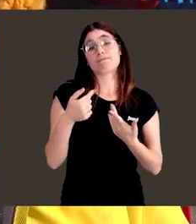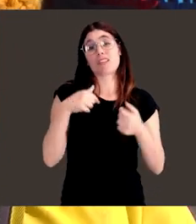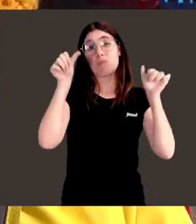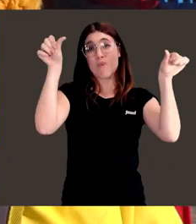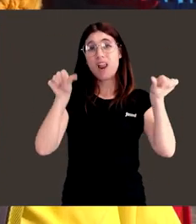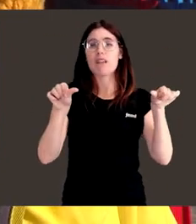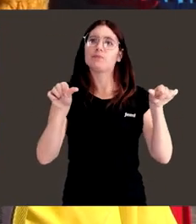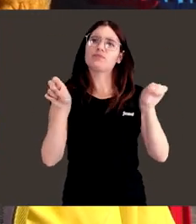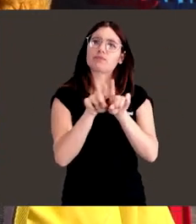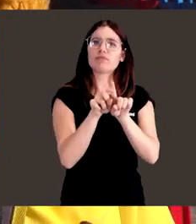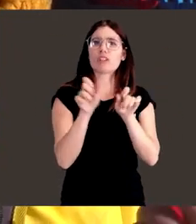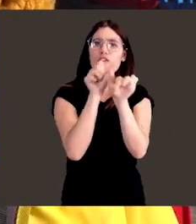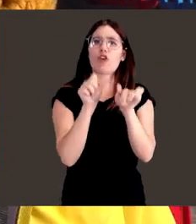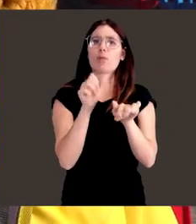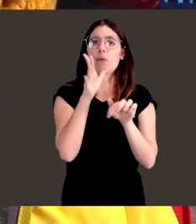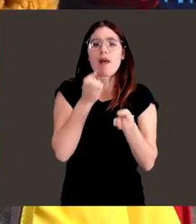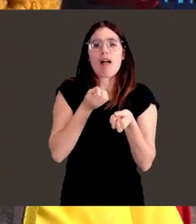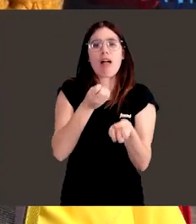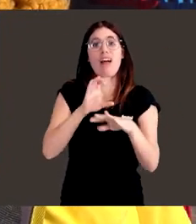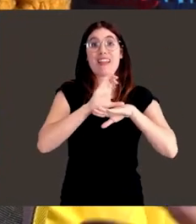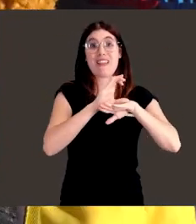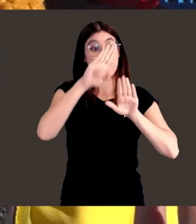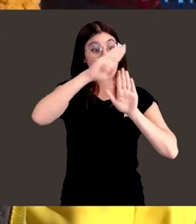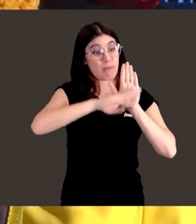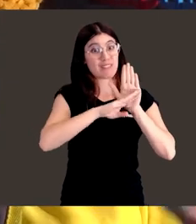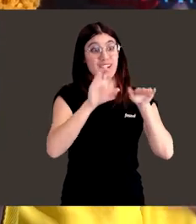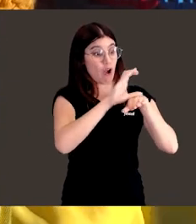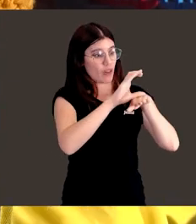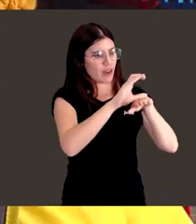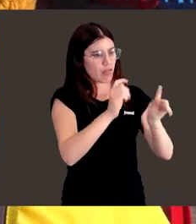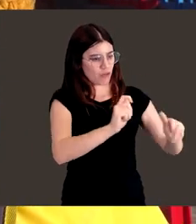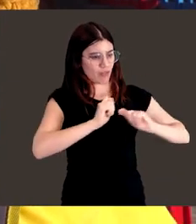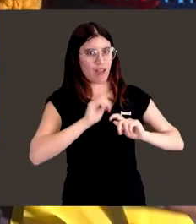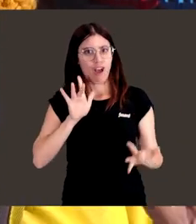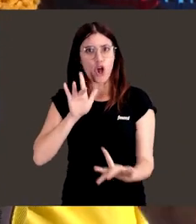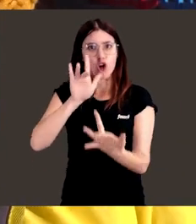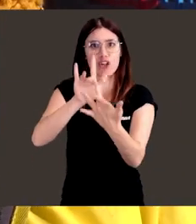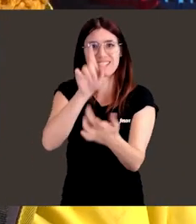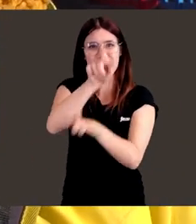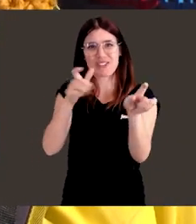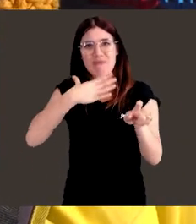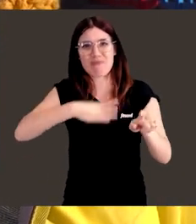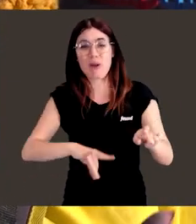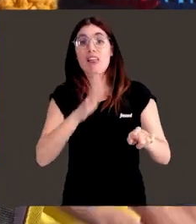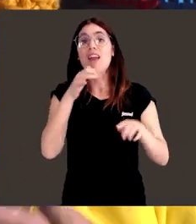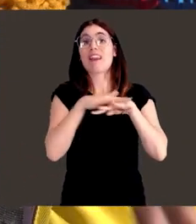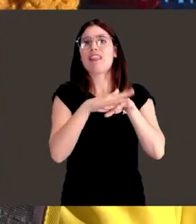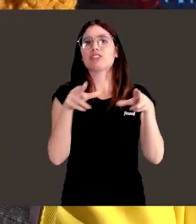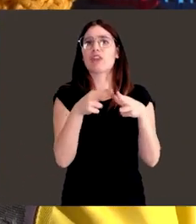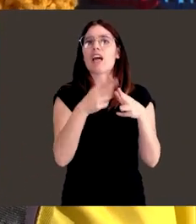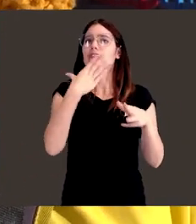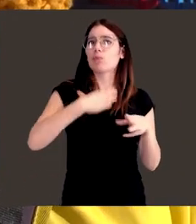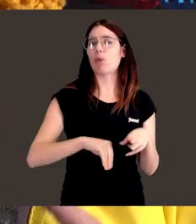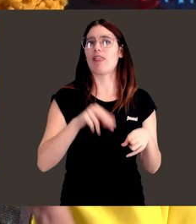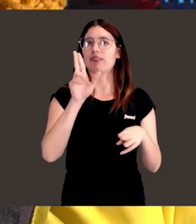Entonces esto es como una manera de hacer ver que la informática a través de su computadora le permite conectarse con las personas y que las